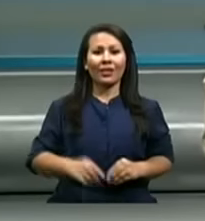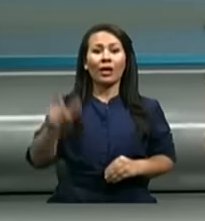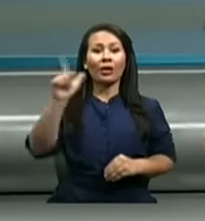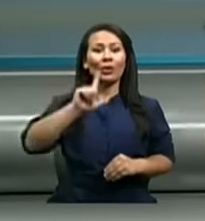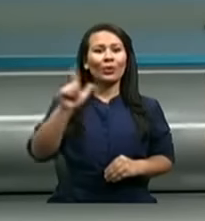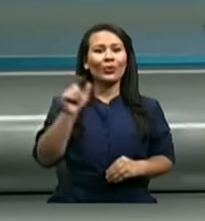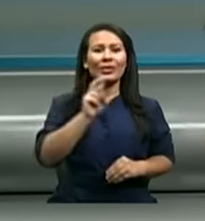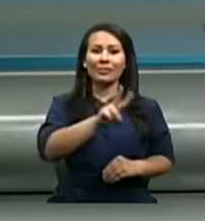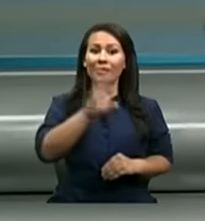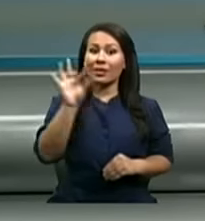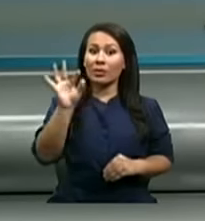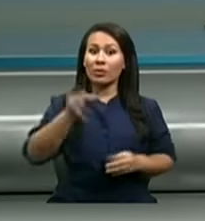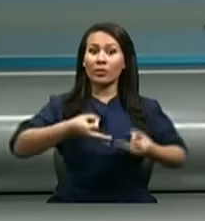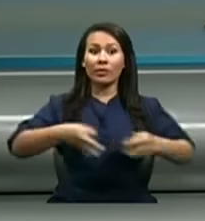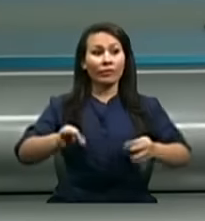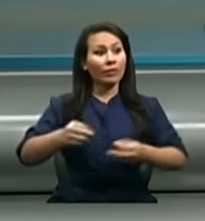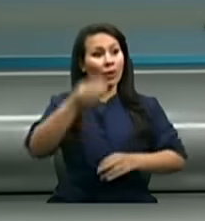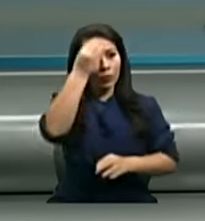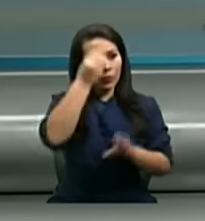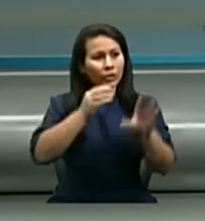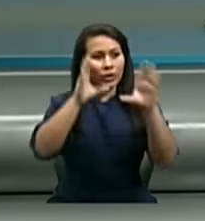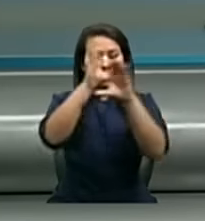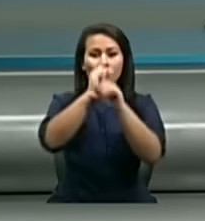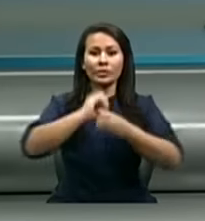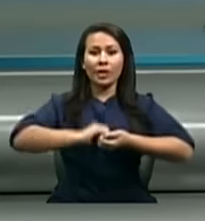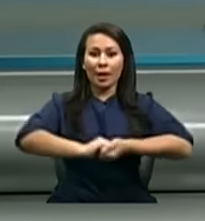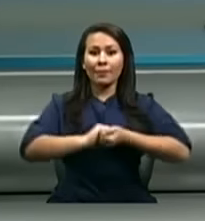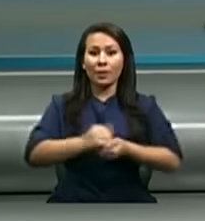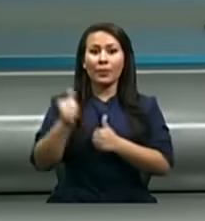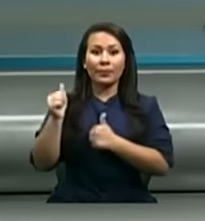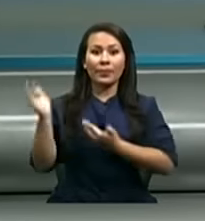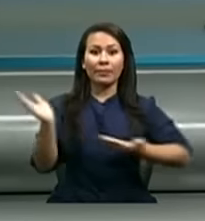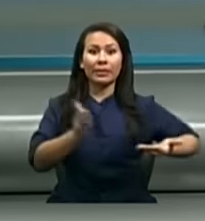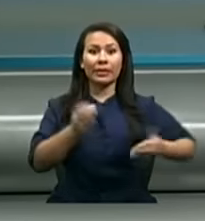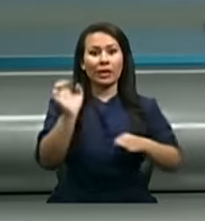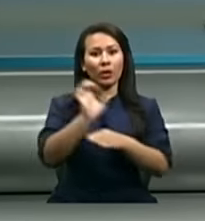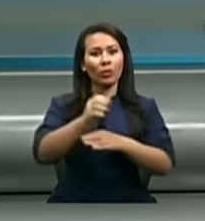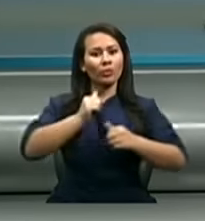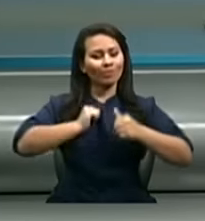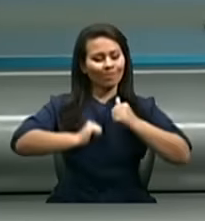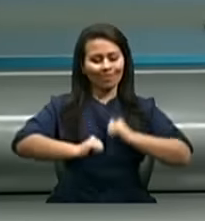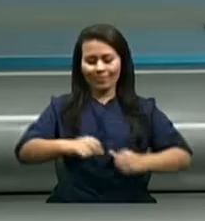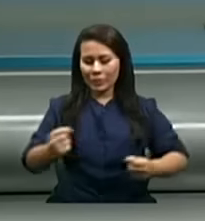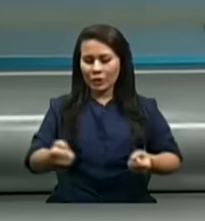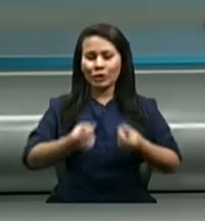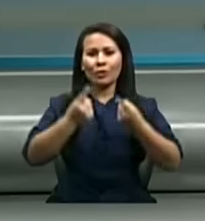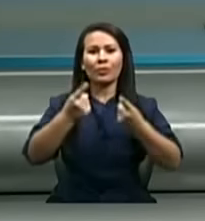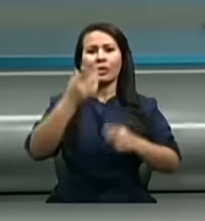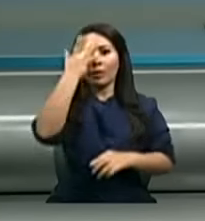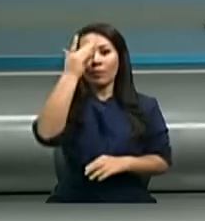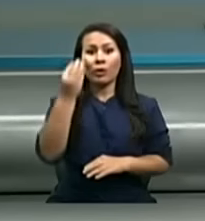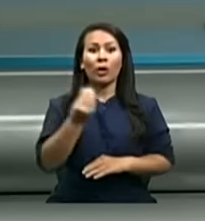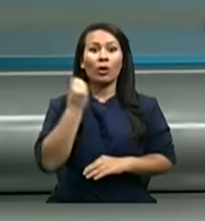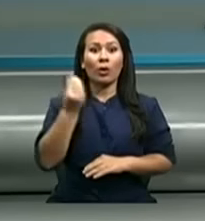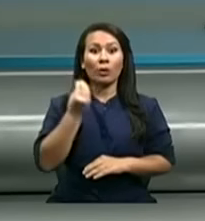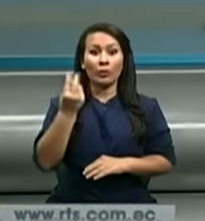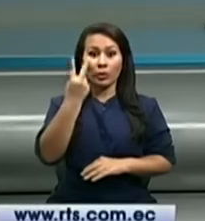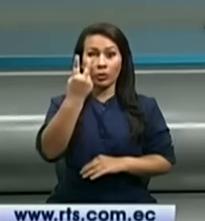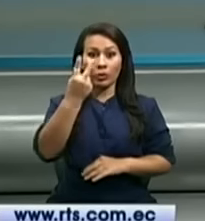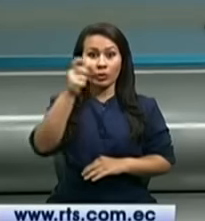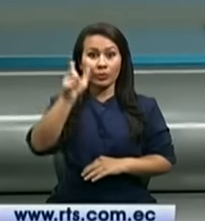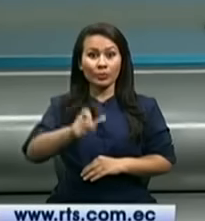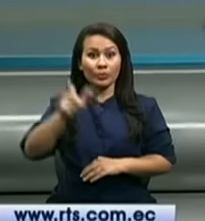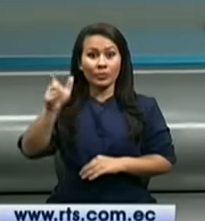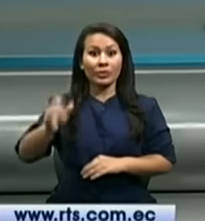Lunes 29 de febrero, amigos, buenas noches y bienvenidos. Ecuador está conmocionado con el asesinato de dos jóvenes argentinas que